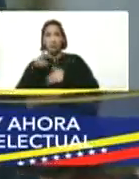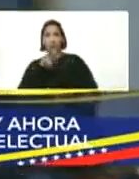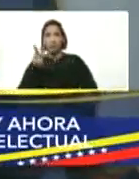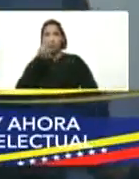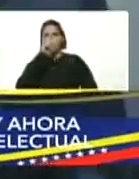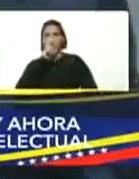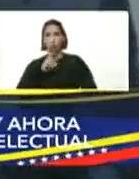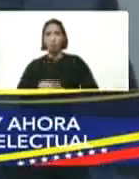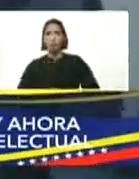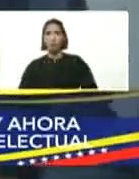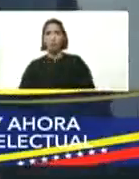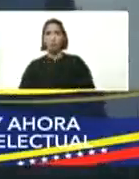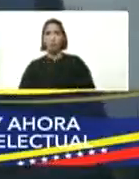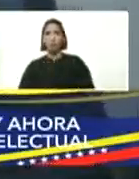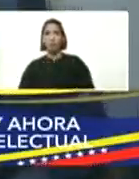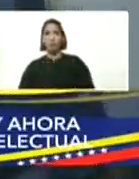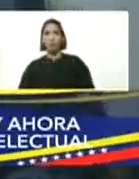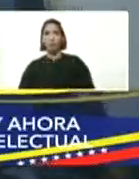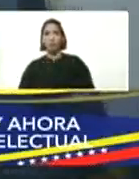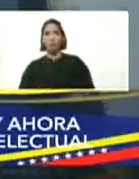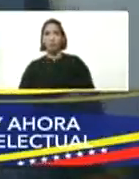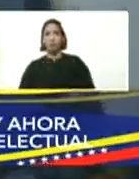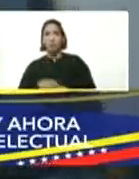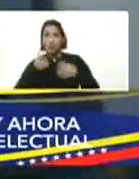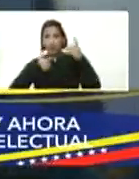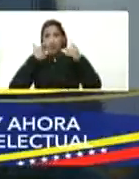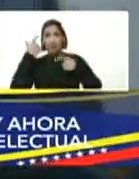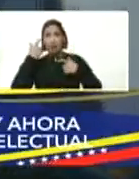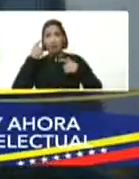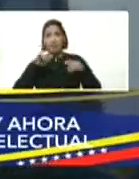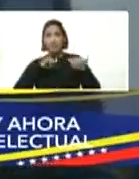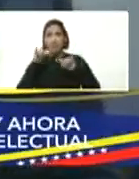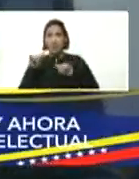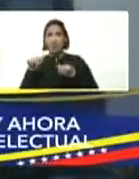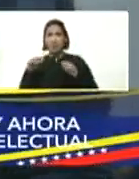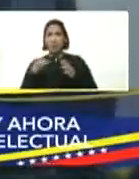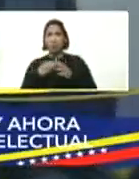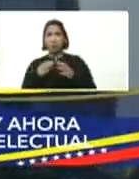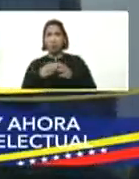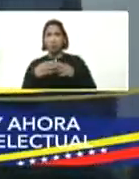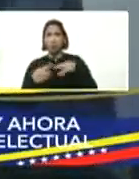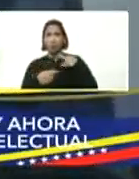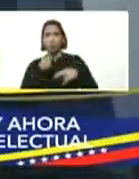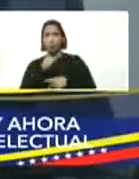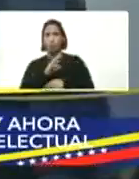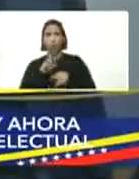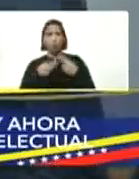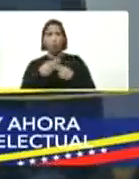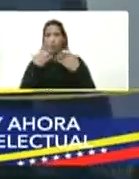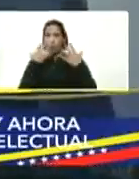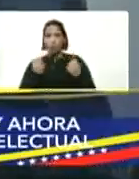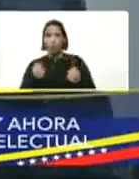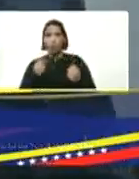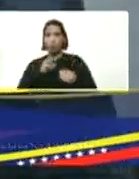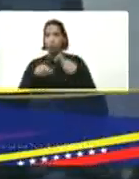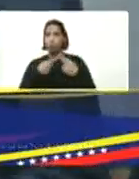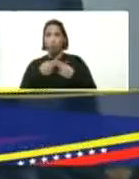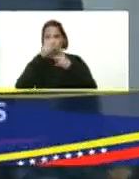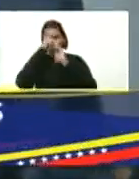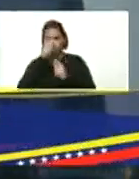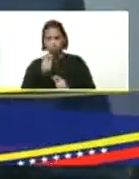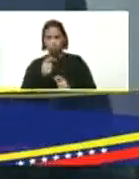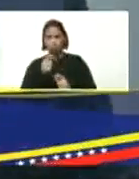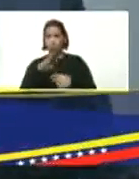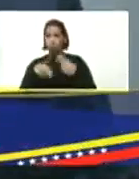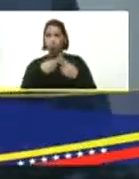Sí. Y a Chávez, esa misma izquierda, presidente, nunca entendió y nunca reconoció y nunca